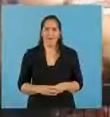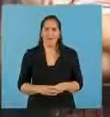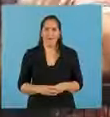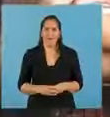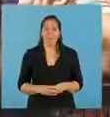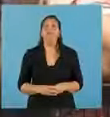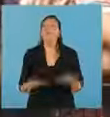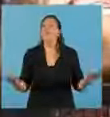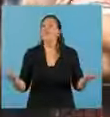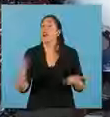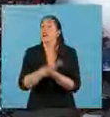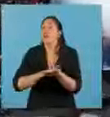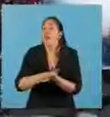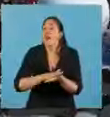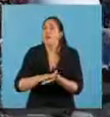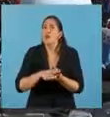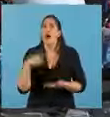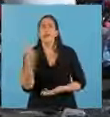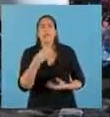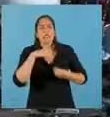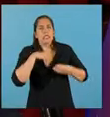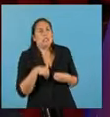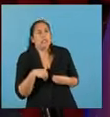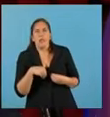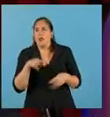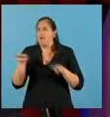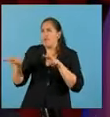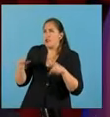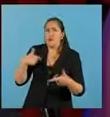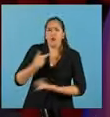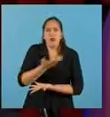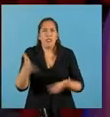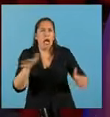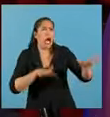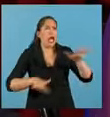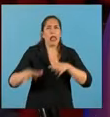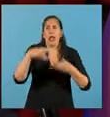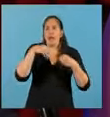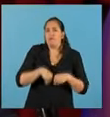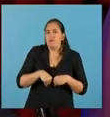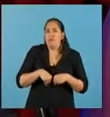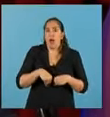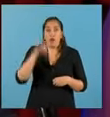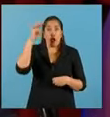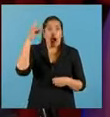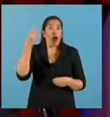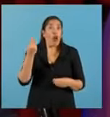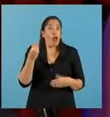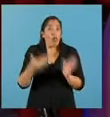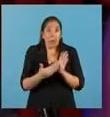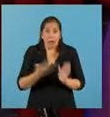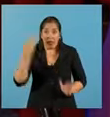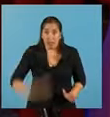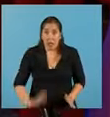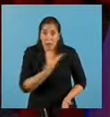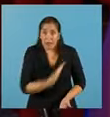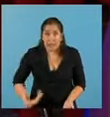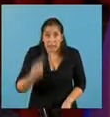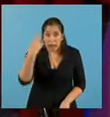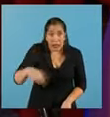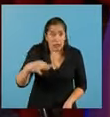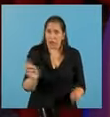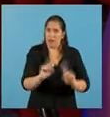La solución de nuestras frustraciones sociales no dependen solo de un presidente, dependen de nuestra vocación social